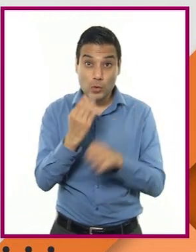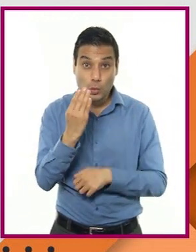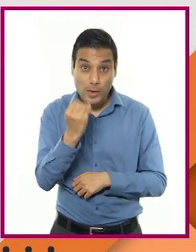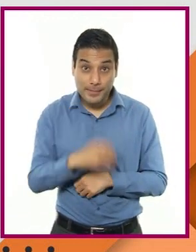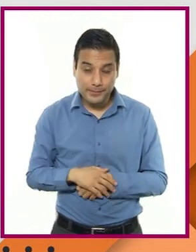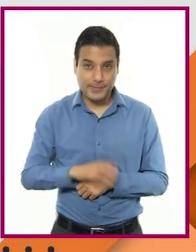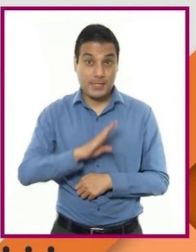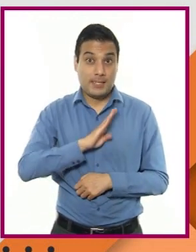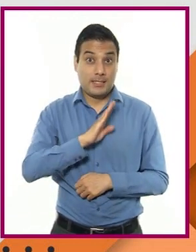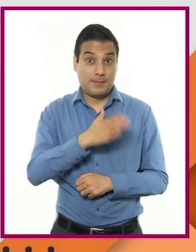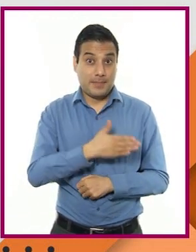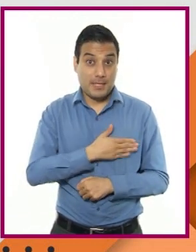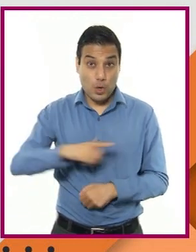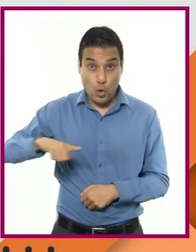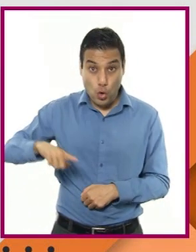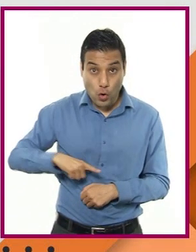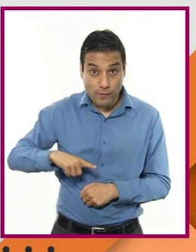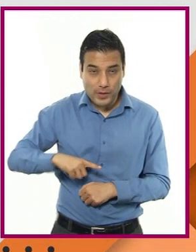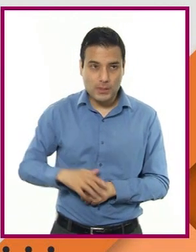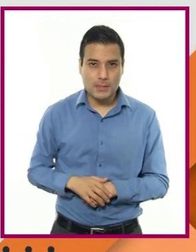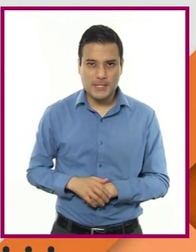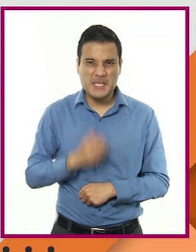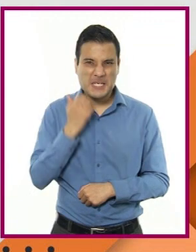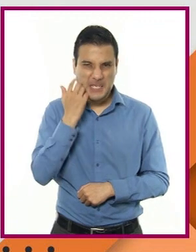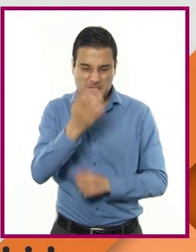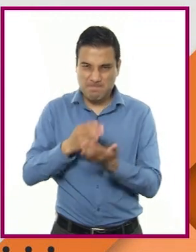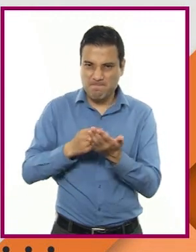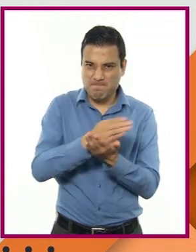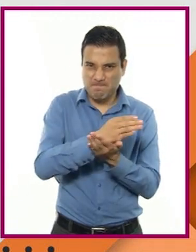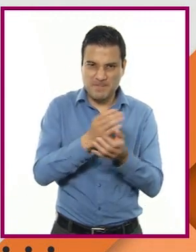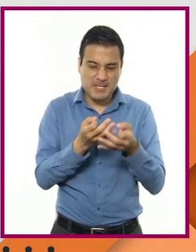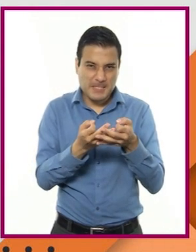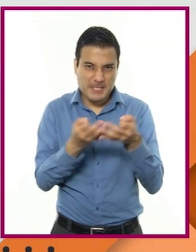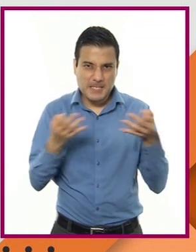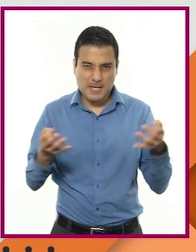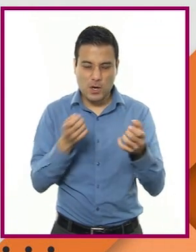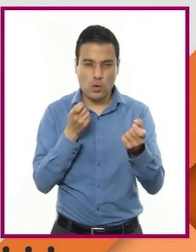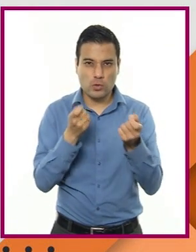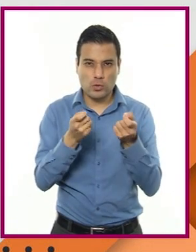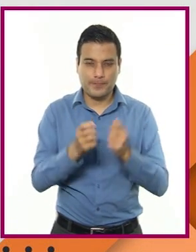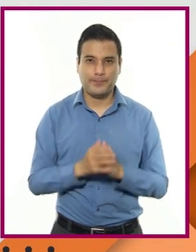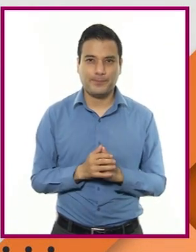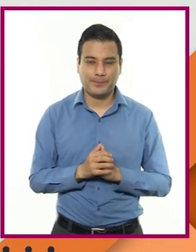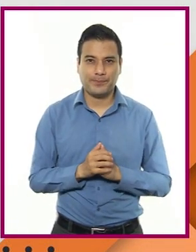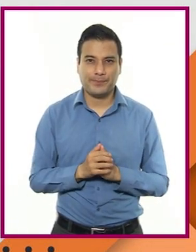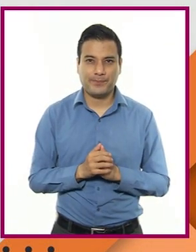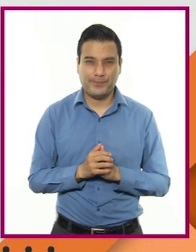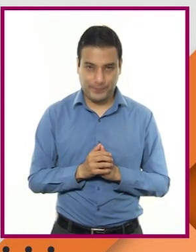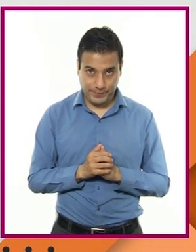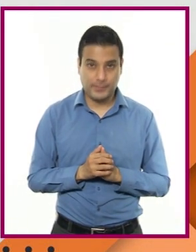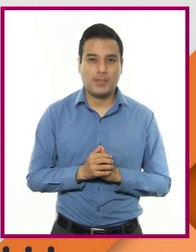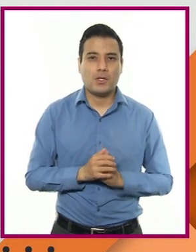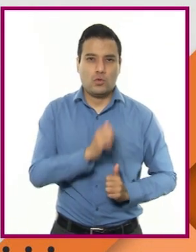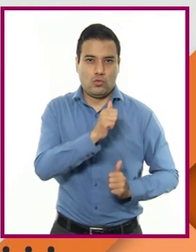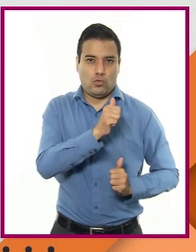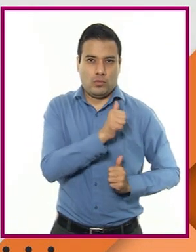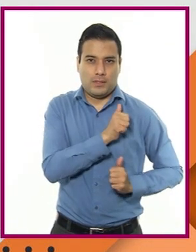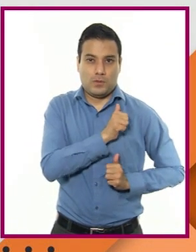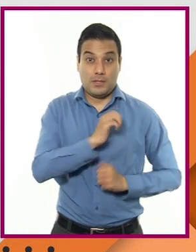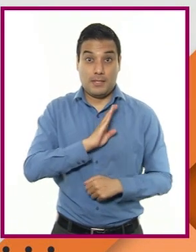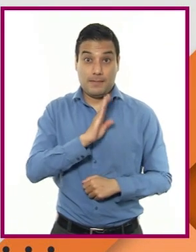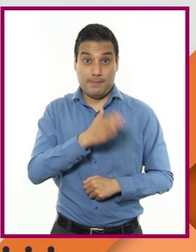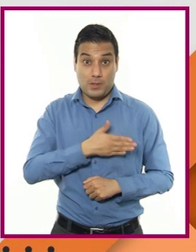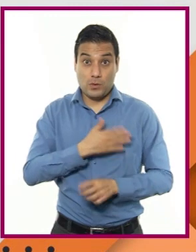España se ensañó en retomar el control del territorio. Una vez llegadas las tropas españolas, Yanga